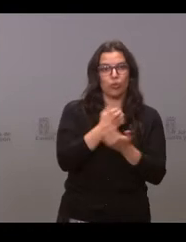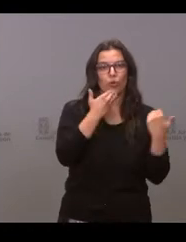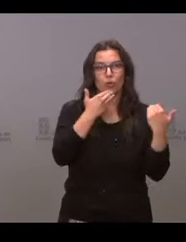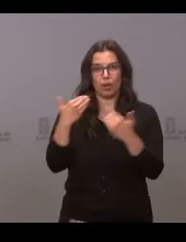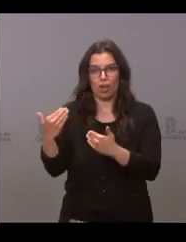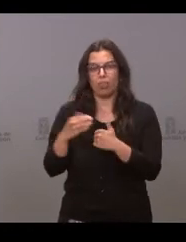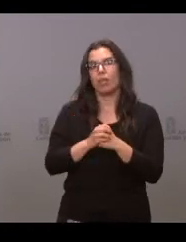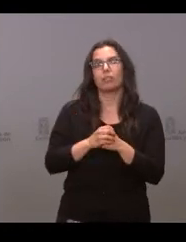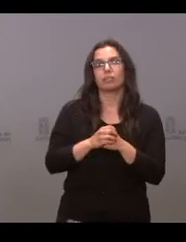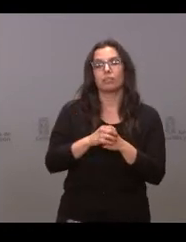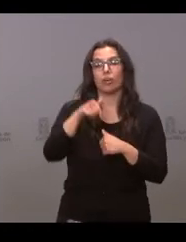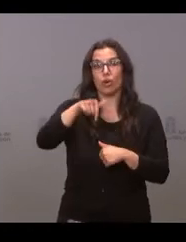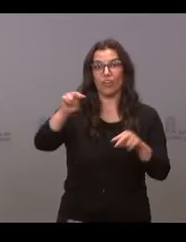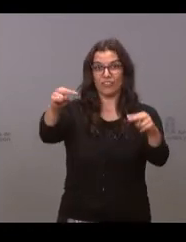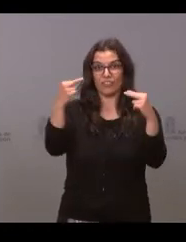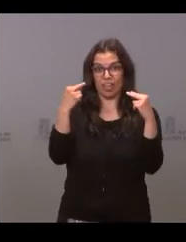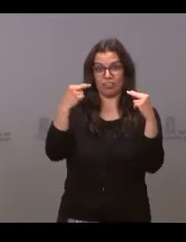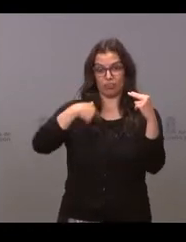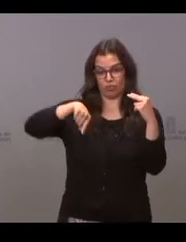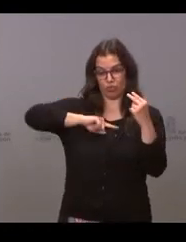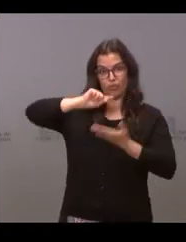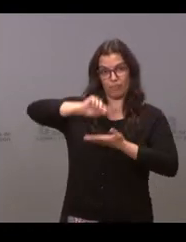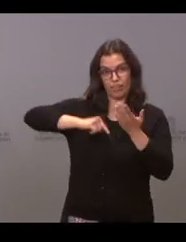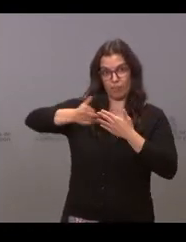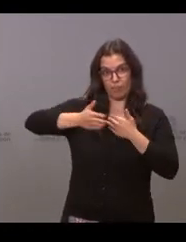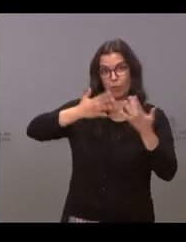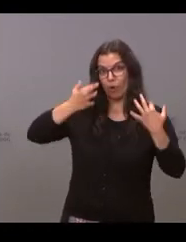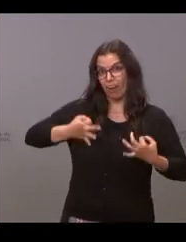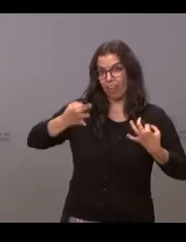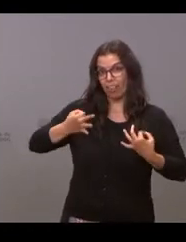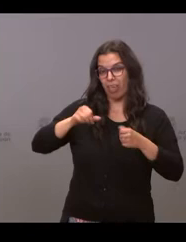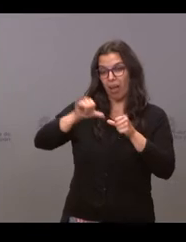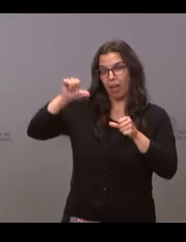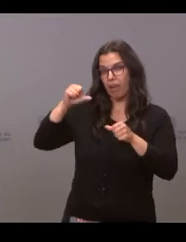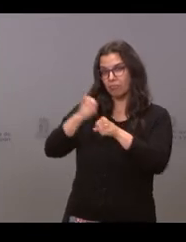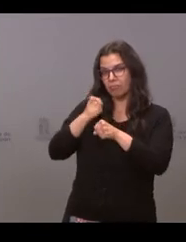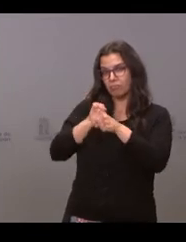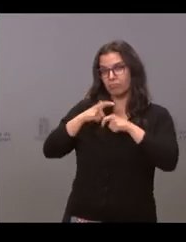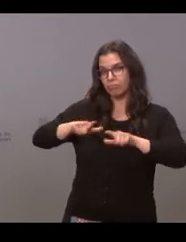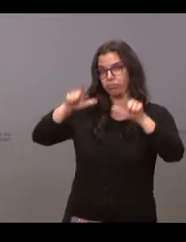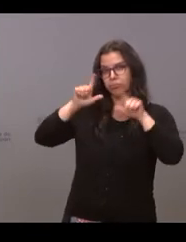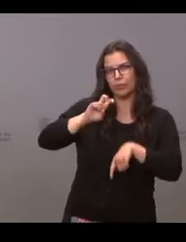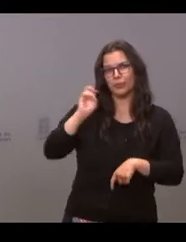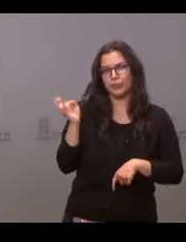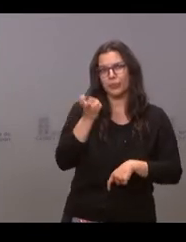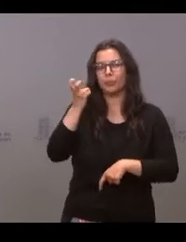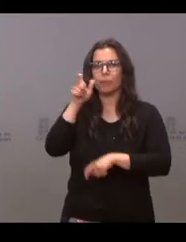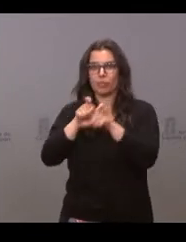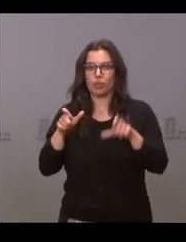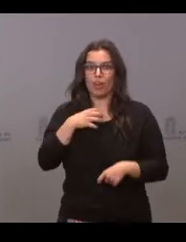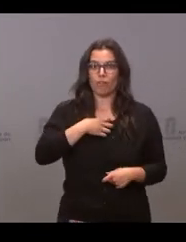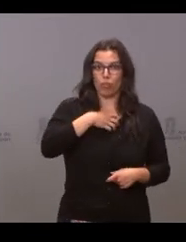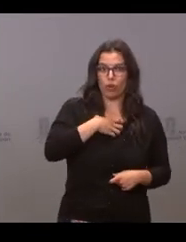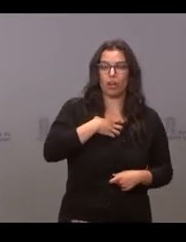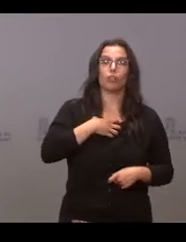la hora de firmar pero los verdaderos protagonistas han sido todas aquellas personas tanto de la administración de las